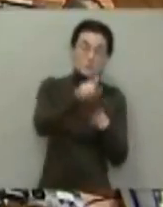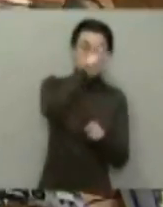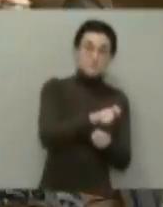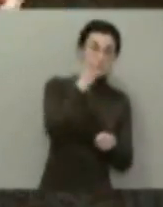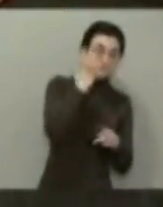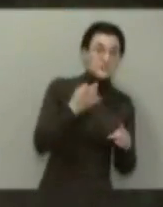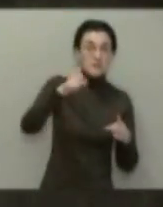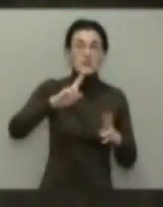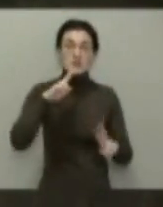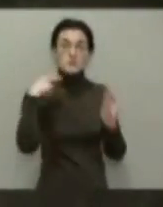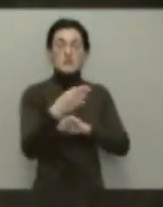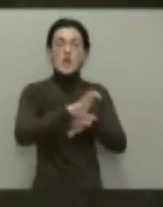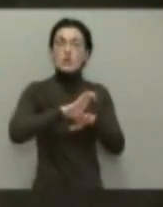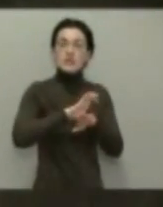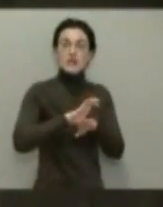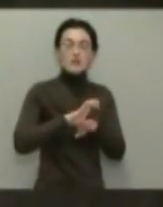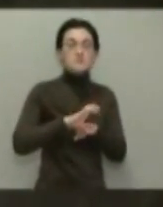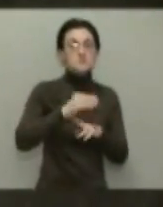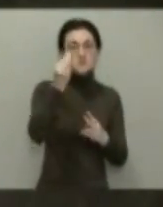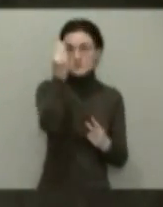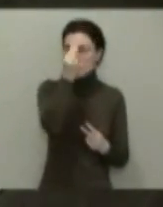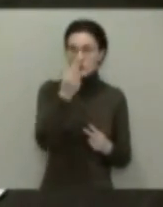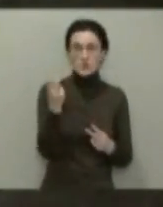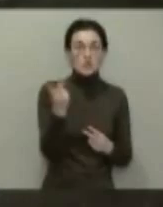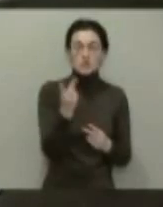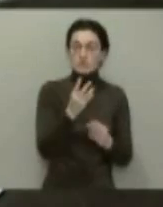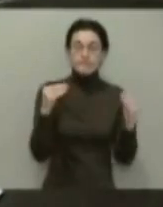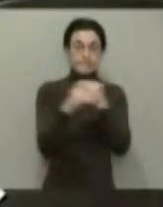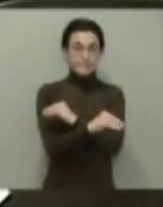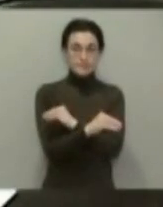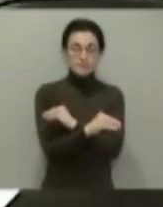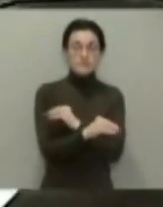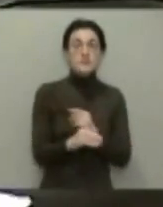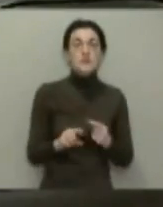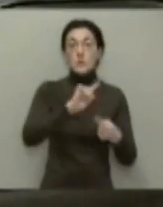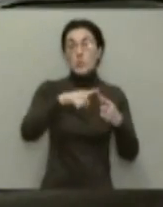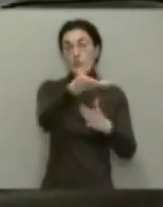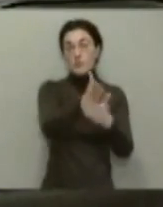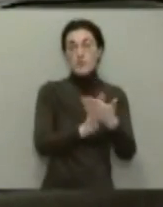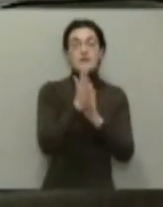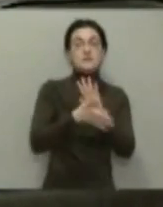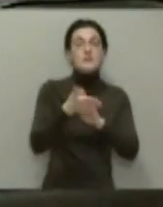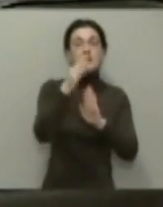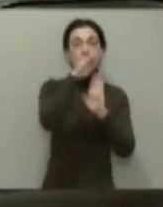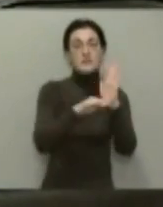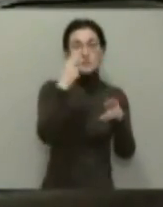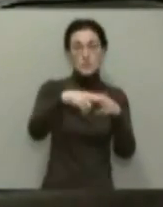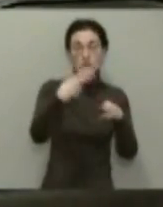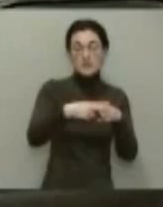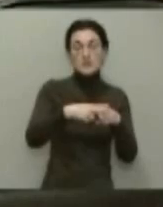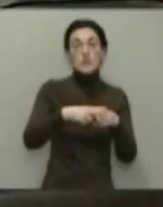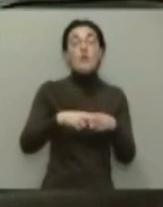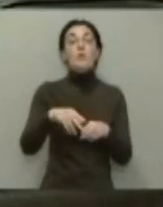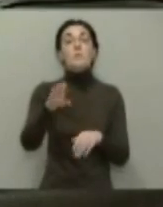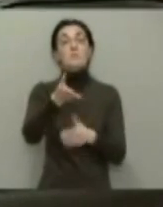la contestación por la consejera, yo creo que son dos términos antitéticos. Por una parte, se habla de un criterio político y por parte de